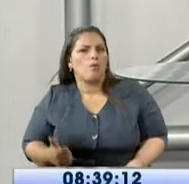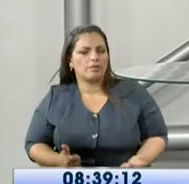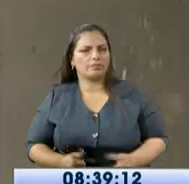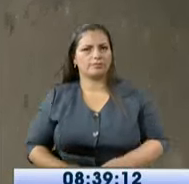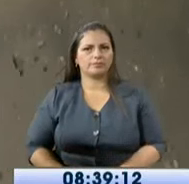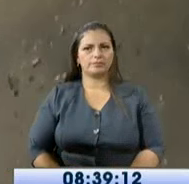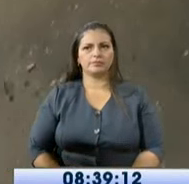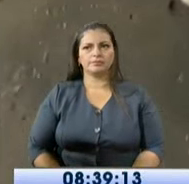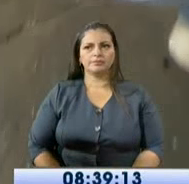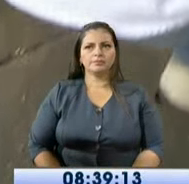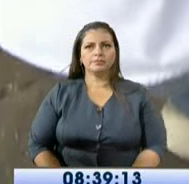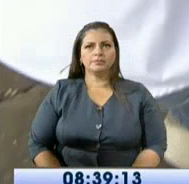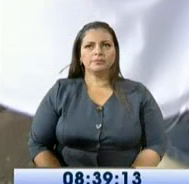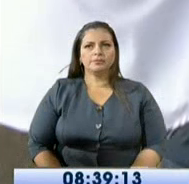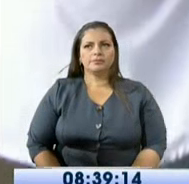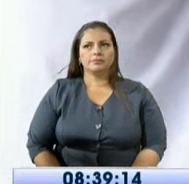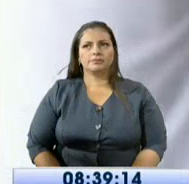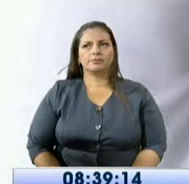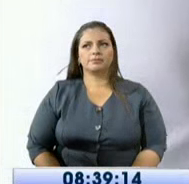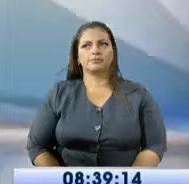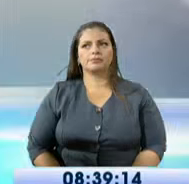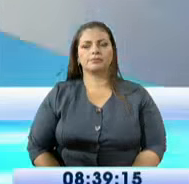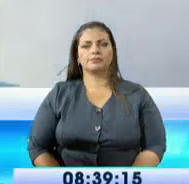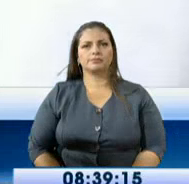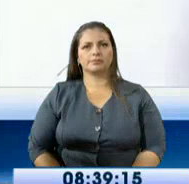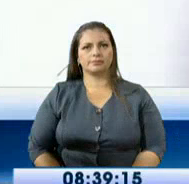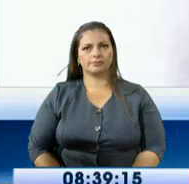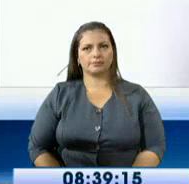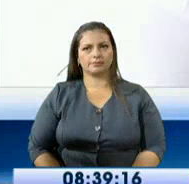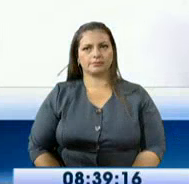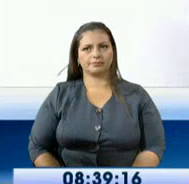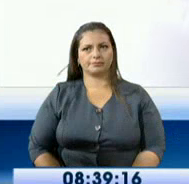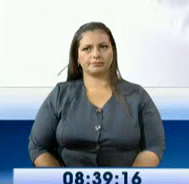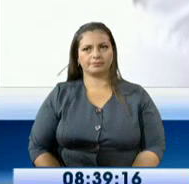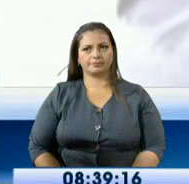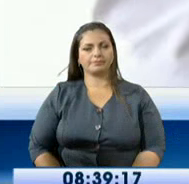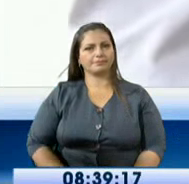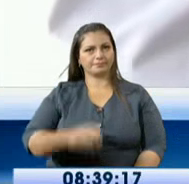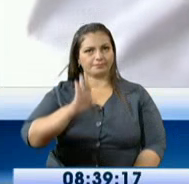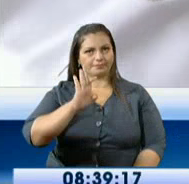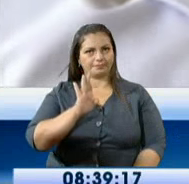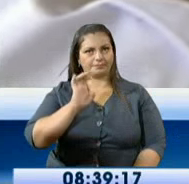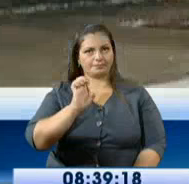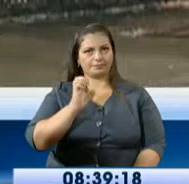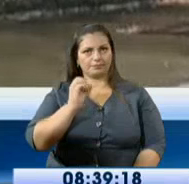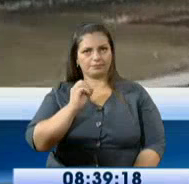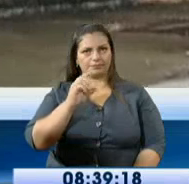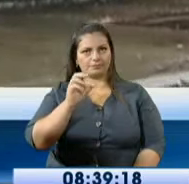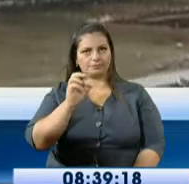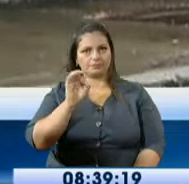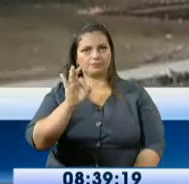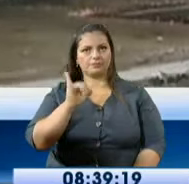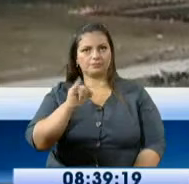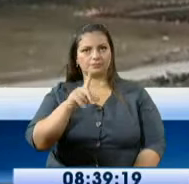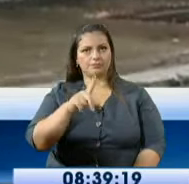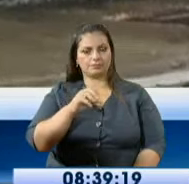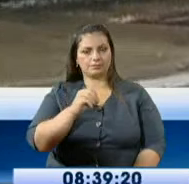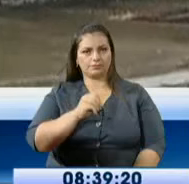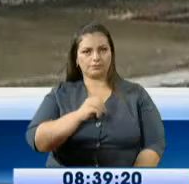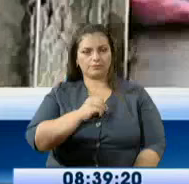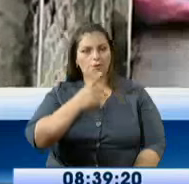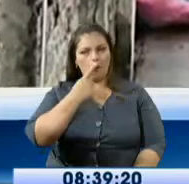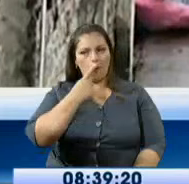Ni nunca ha estado en malos pasos, siempre él. Teófilo ha sembrado sus penas en la acera donde abandonaron a Marlon de Jesús